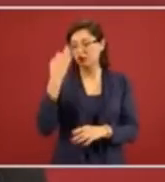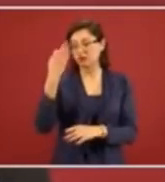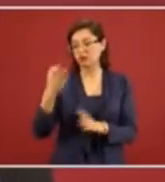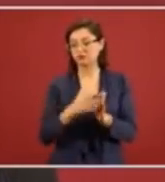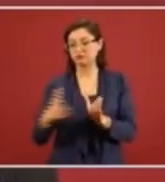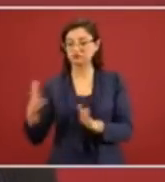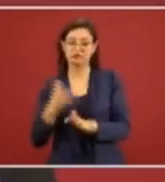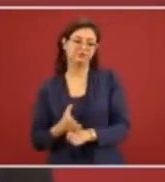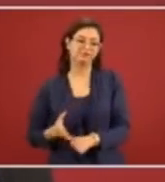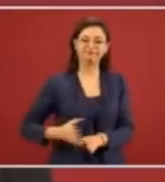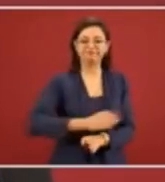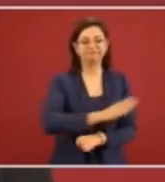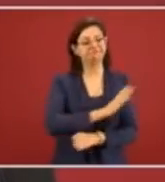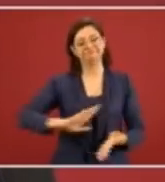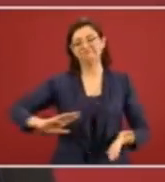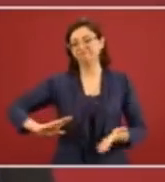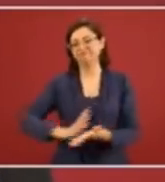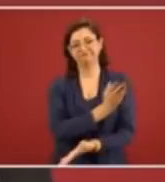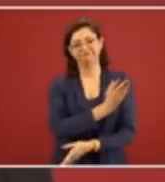que había antes.